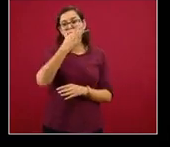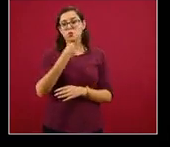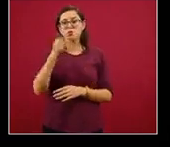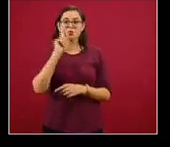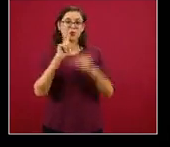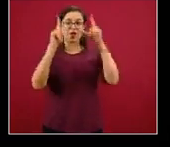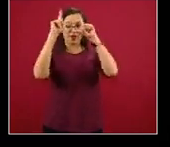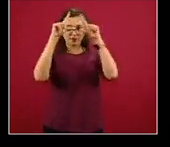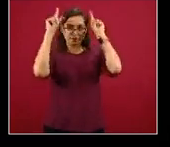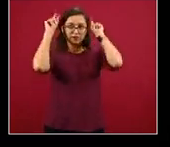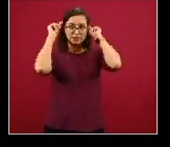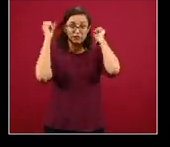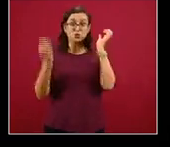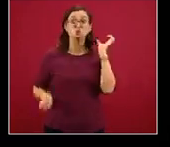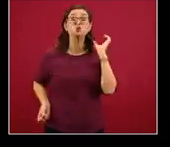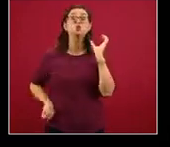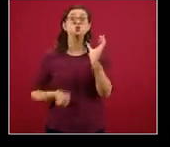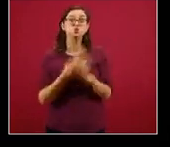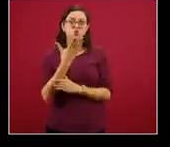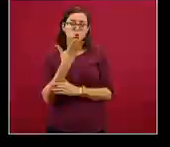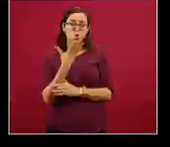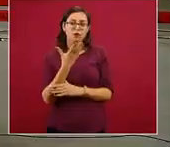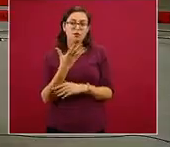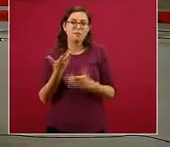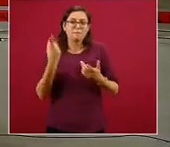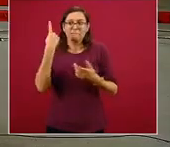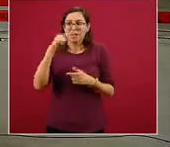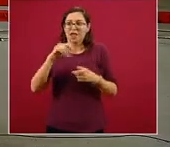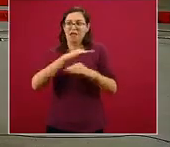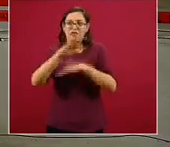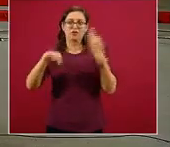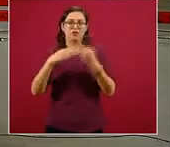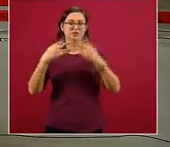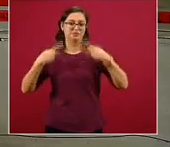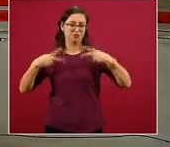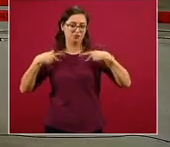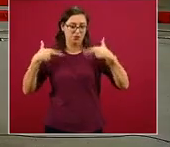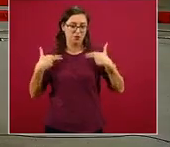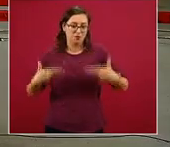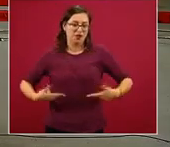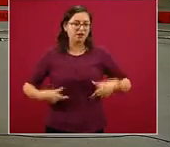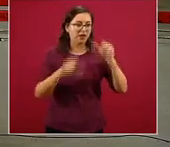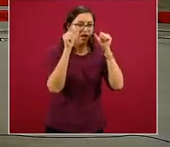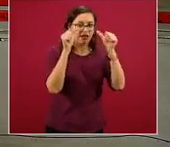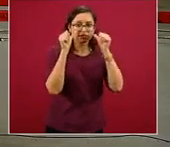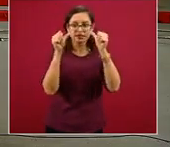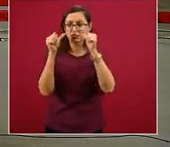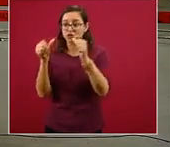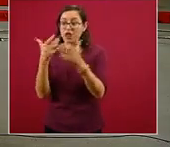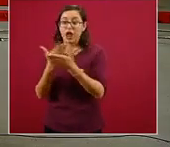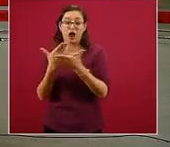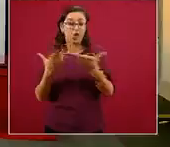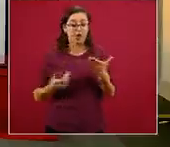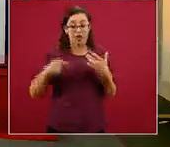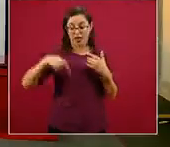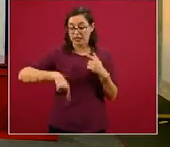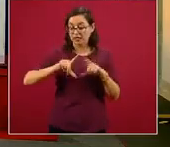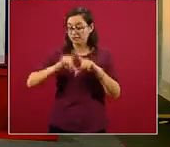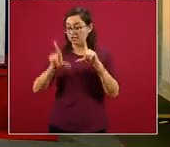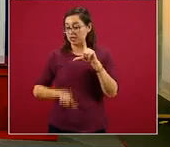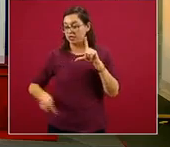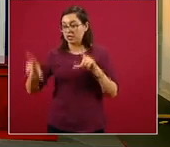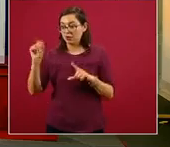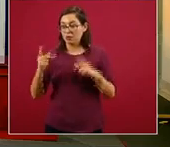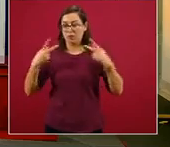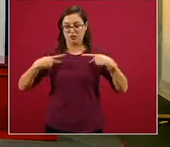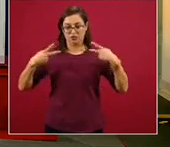poblacional. En este caso, la Secretaría, bueno, el Sistema de Salud de México, sabemos que contratamos personal por esta emergencia, pero